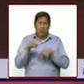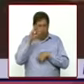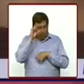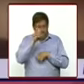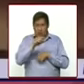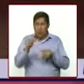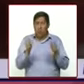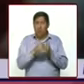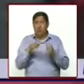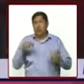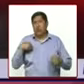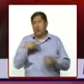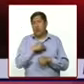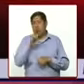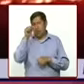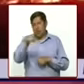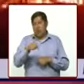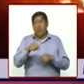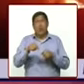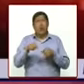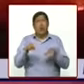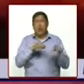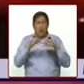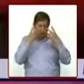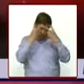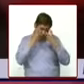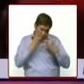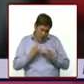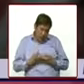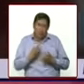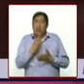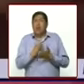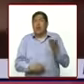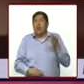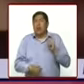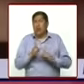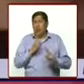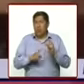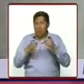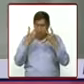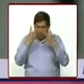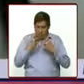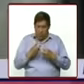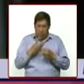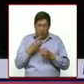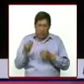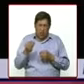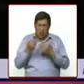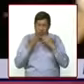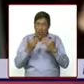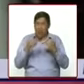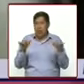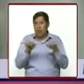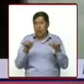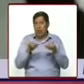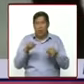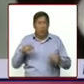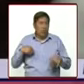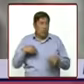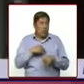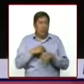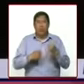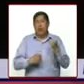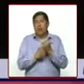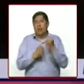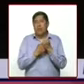junto con nosotros también allá a hacernos lo que son las revisiones, a darnos si estamos algún malestar, a revisarnos. Gracias también a ellos nos están apoyando,